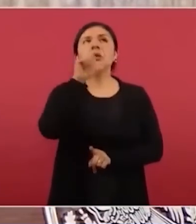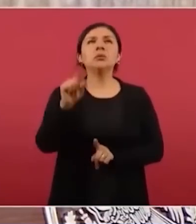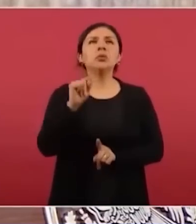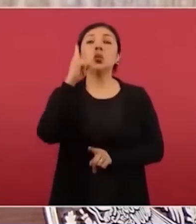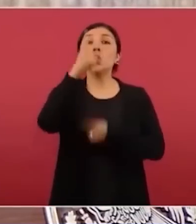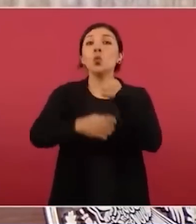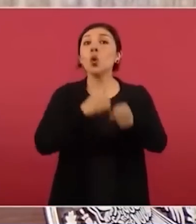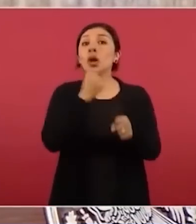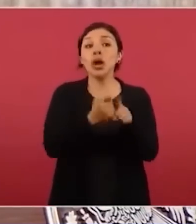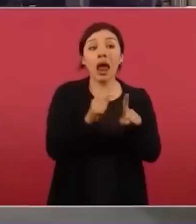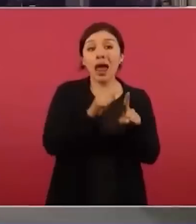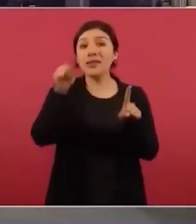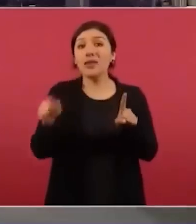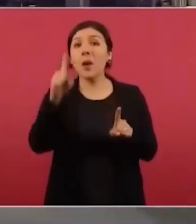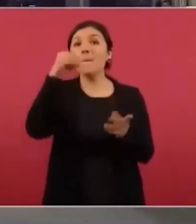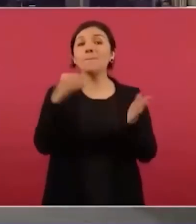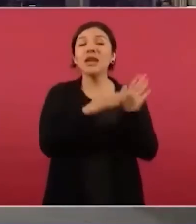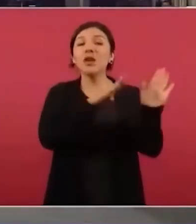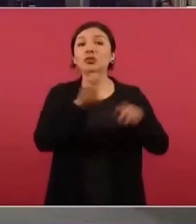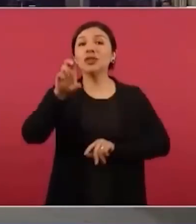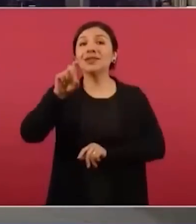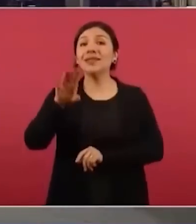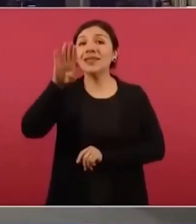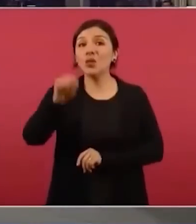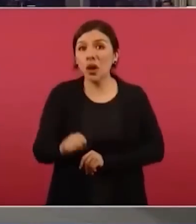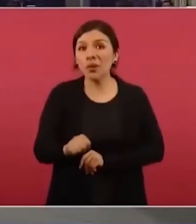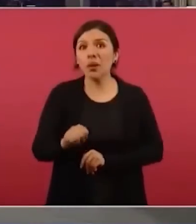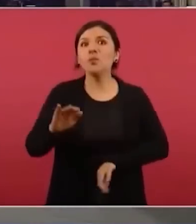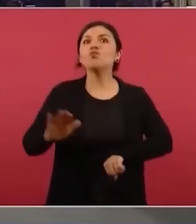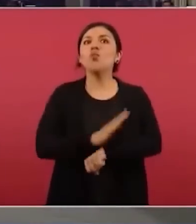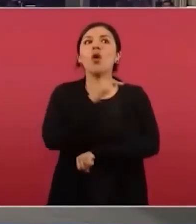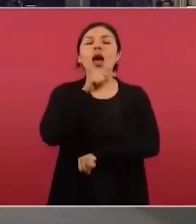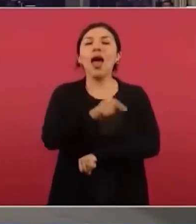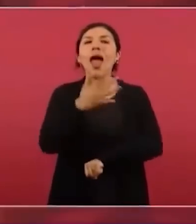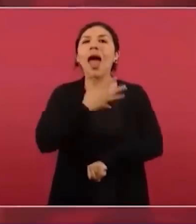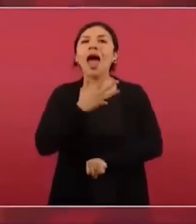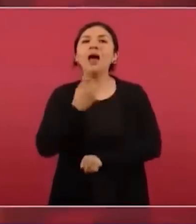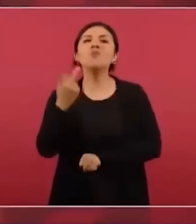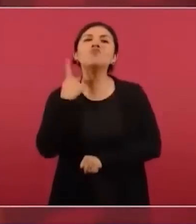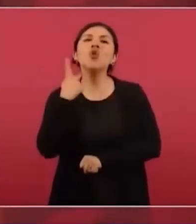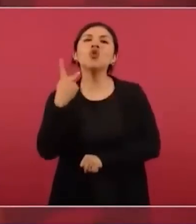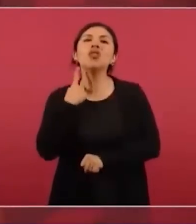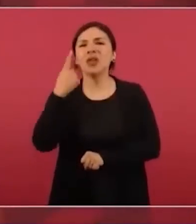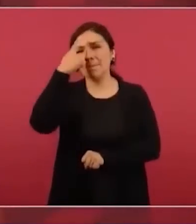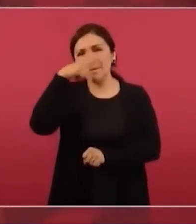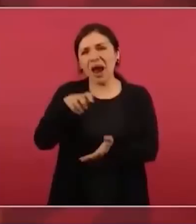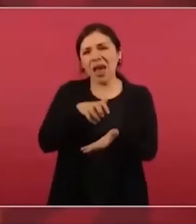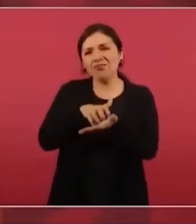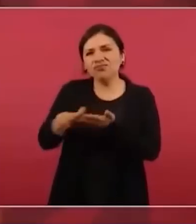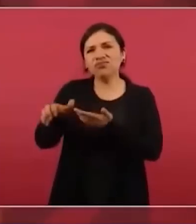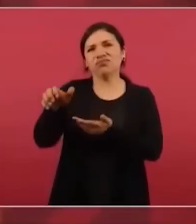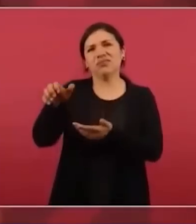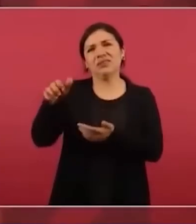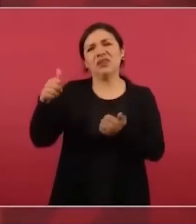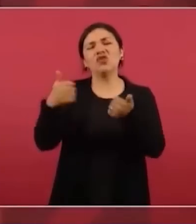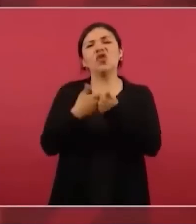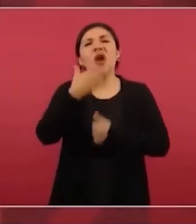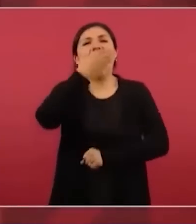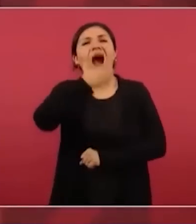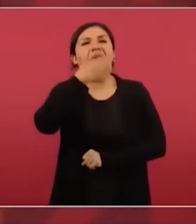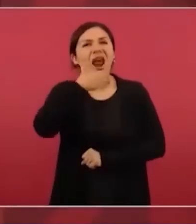año siguiente, en 1939, para enfrentarse a la política popular y patriótica del general